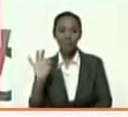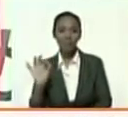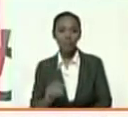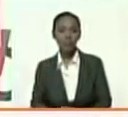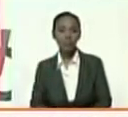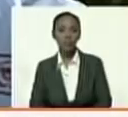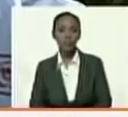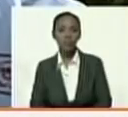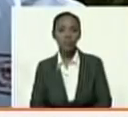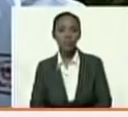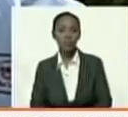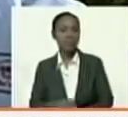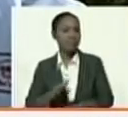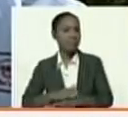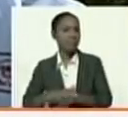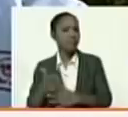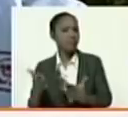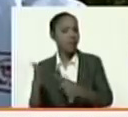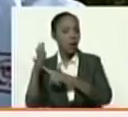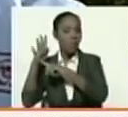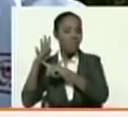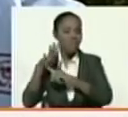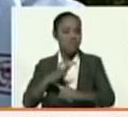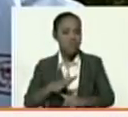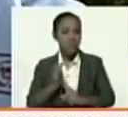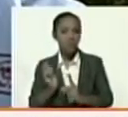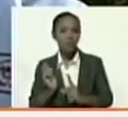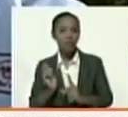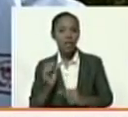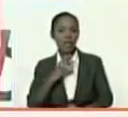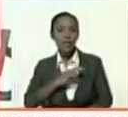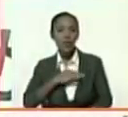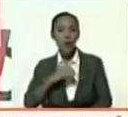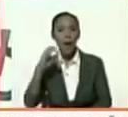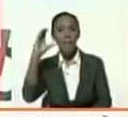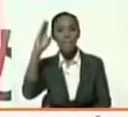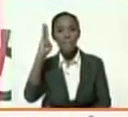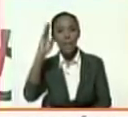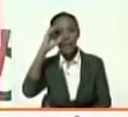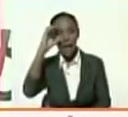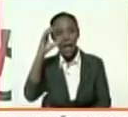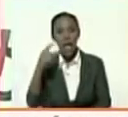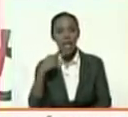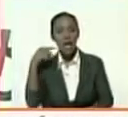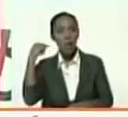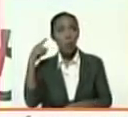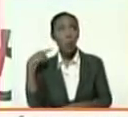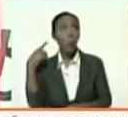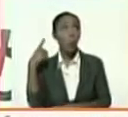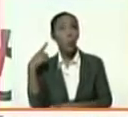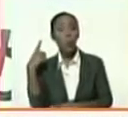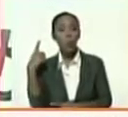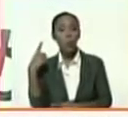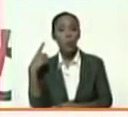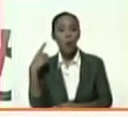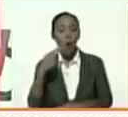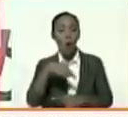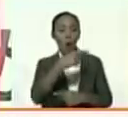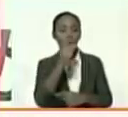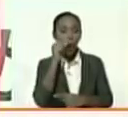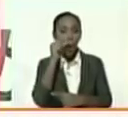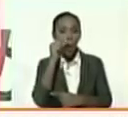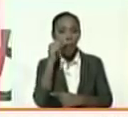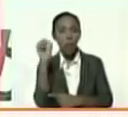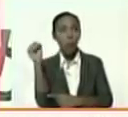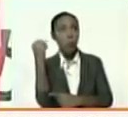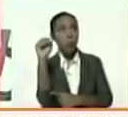Ahora, lo que les queda, la represión. La señora Bachelet hacerse la loca, el señor Almagro el desentendido, todos